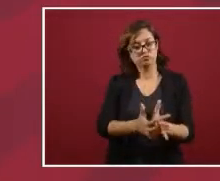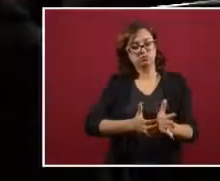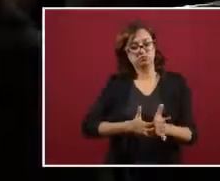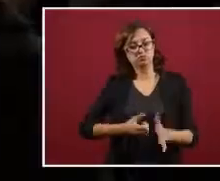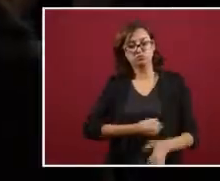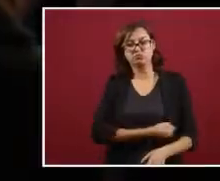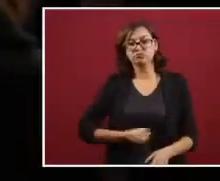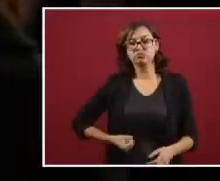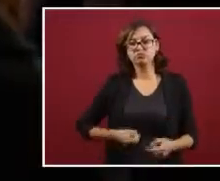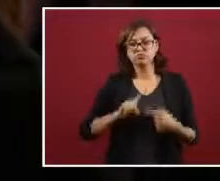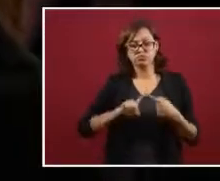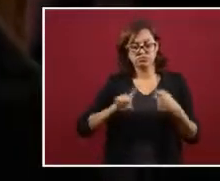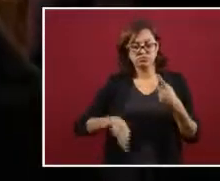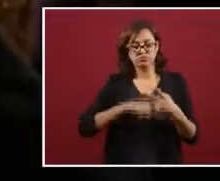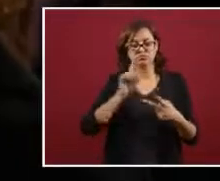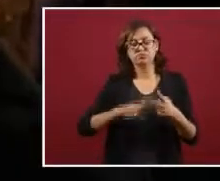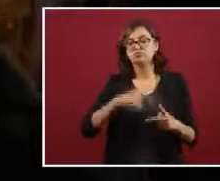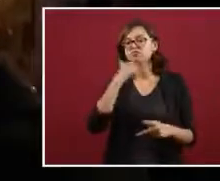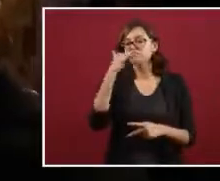permitiendo la corrupción.